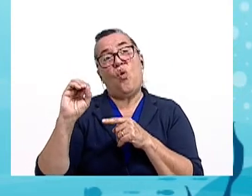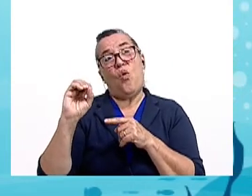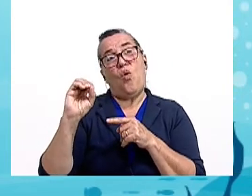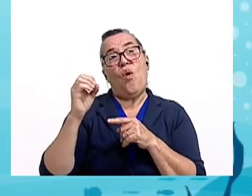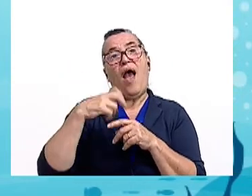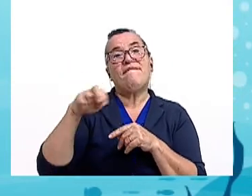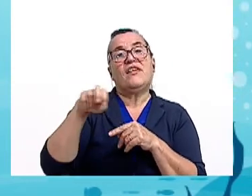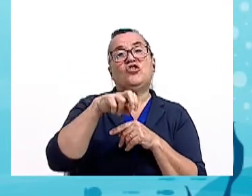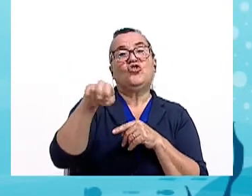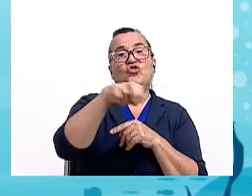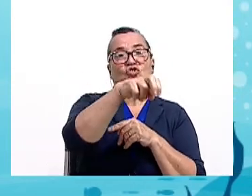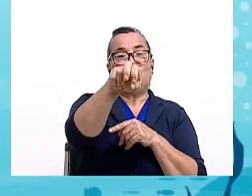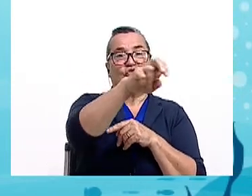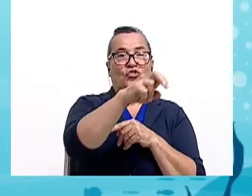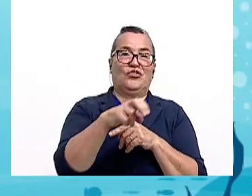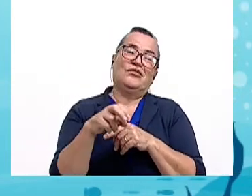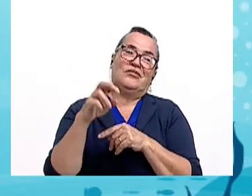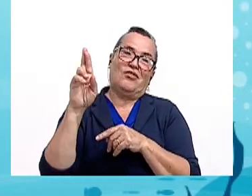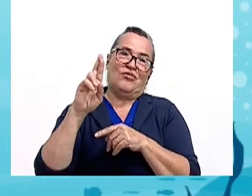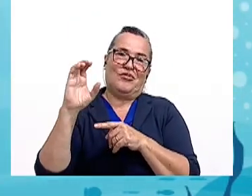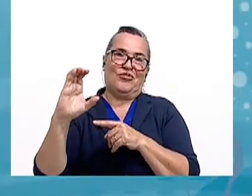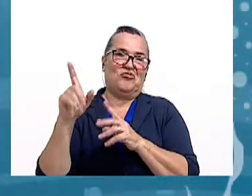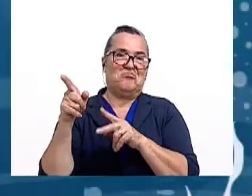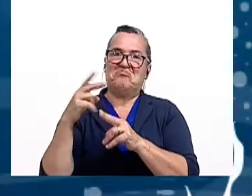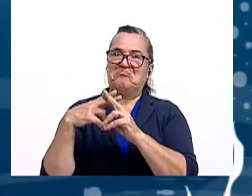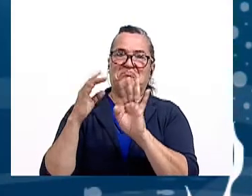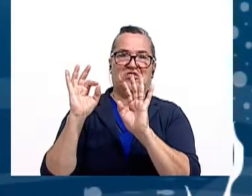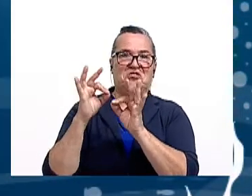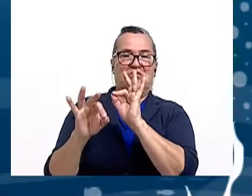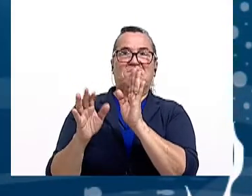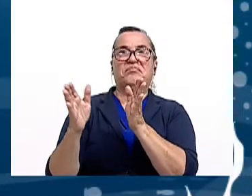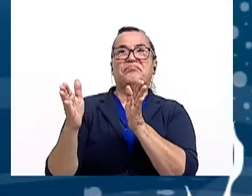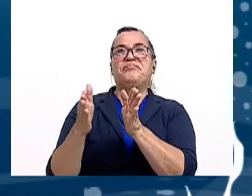Las aventuras de Robinson Crusoe.